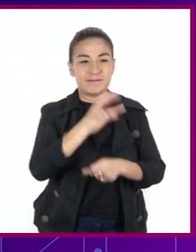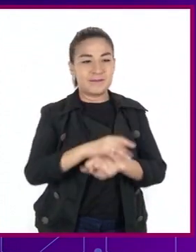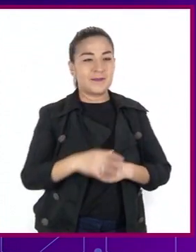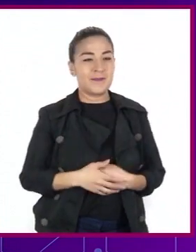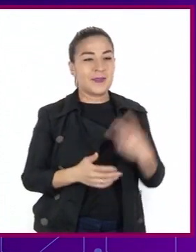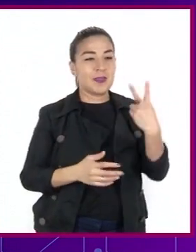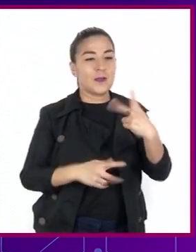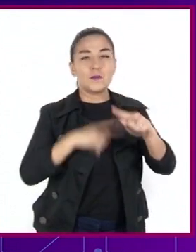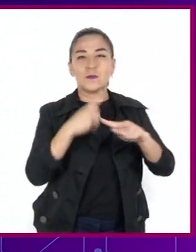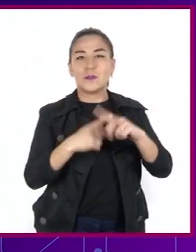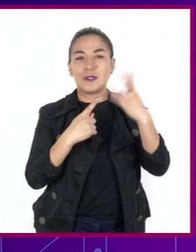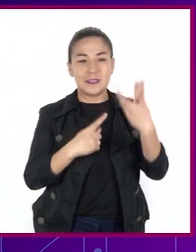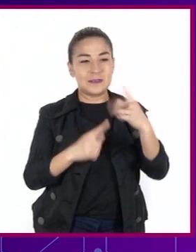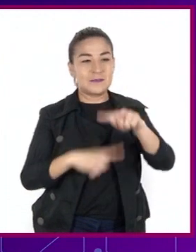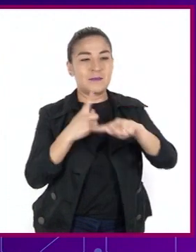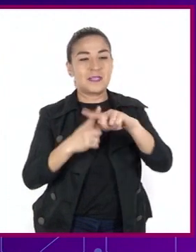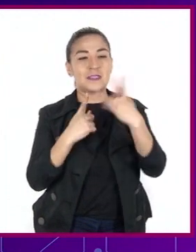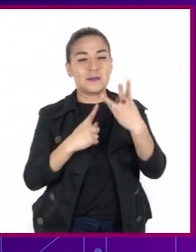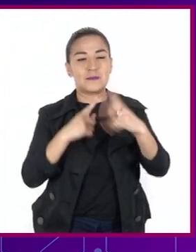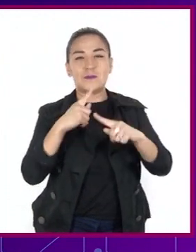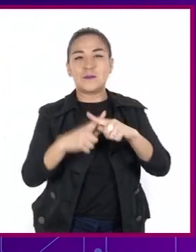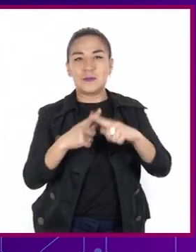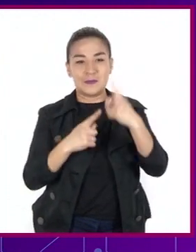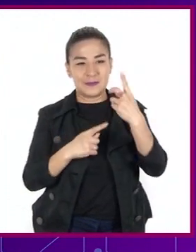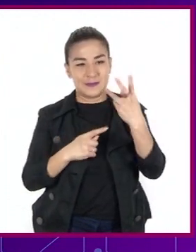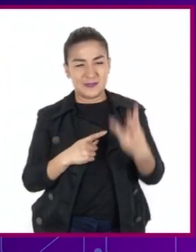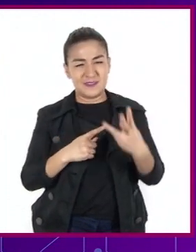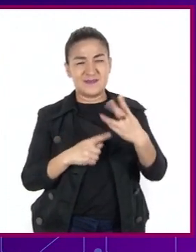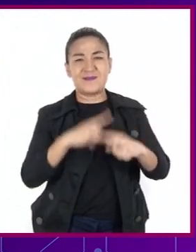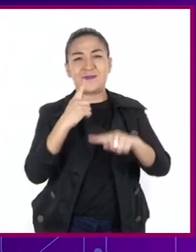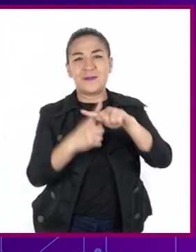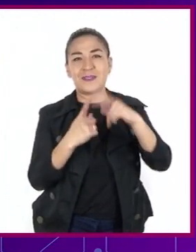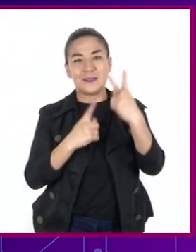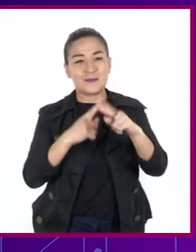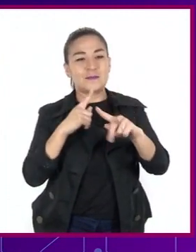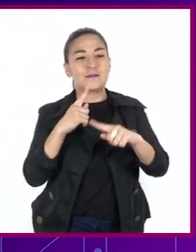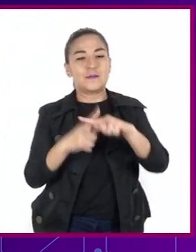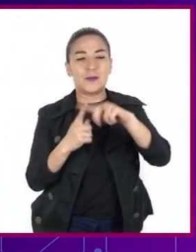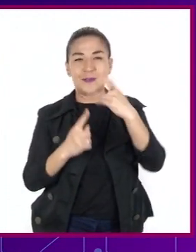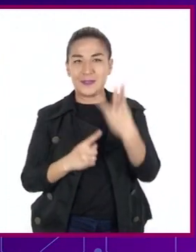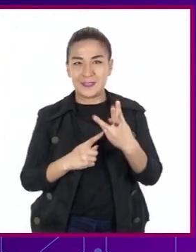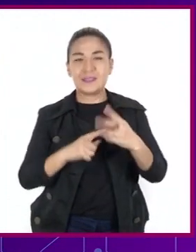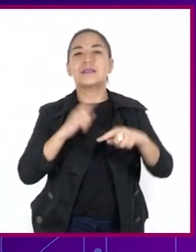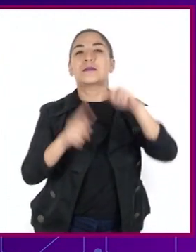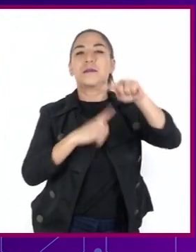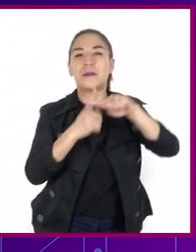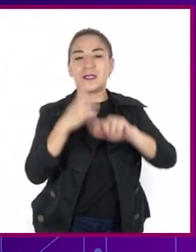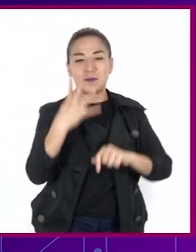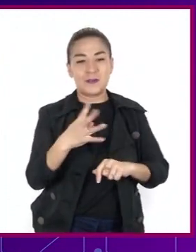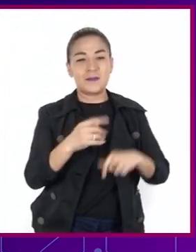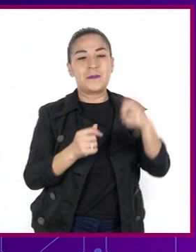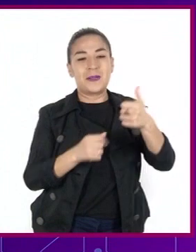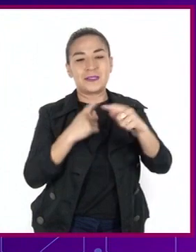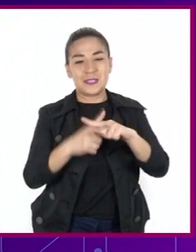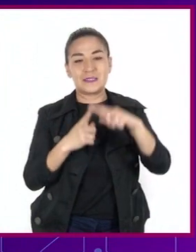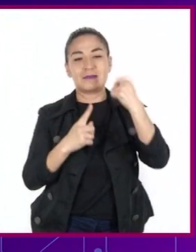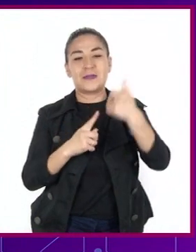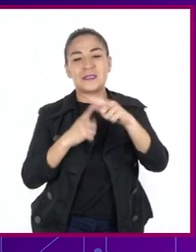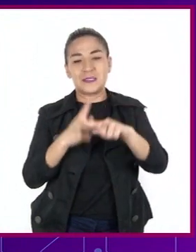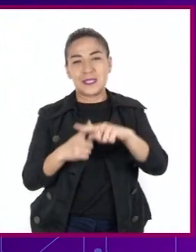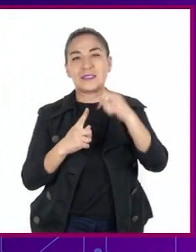por 3 más 2 por 3 más 2 por 3 más 4 es igual a 6 más 6 más 6 más